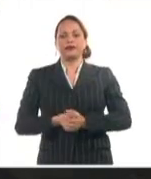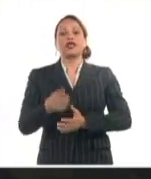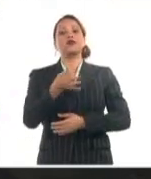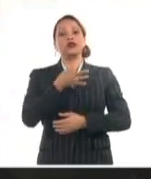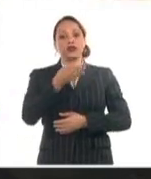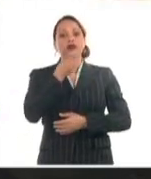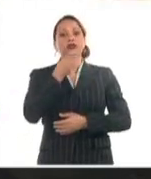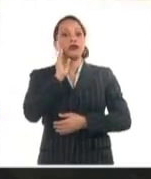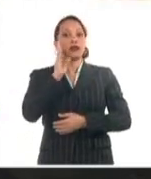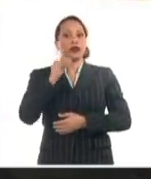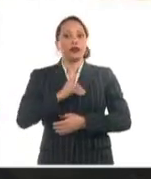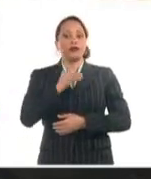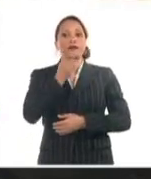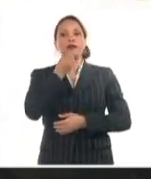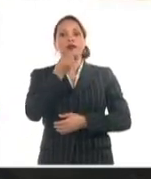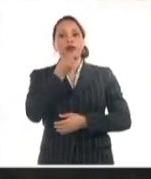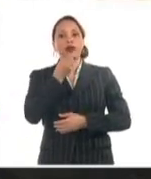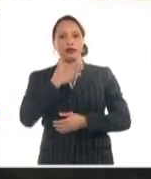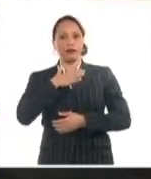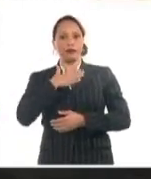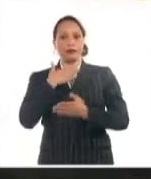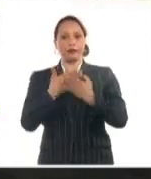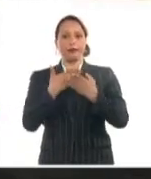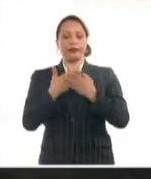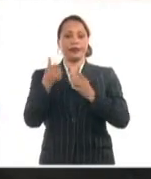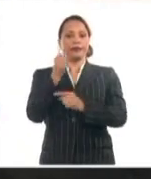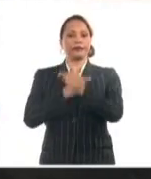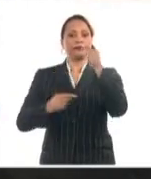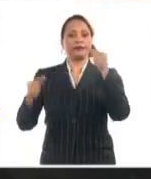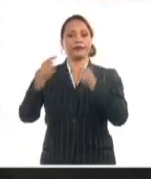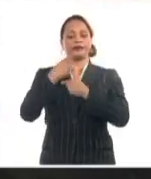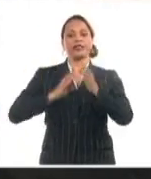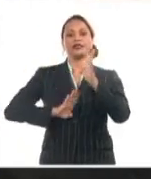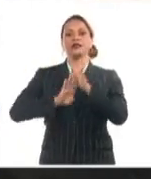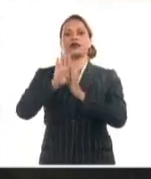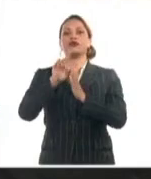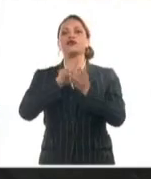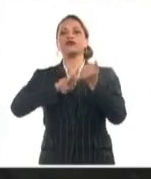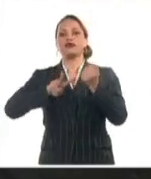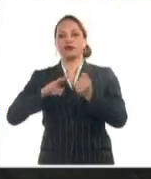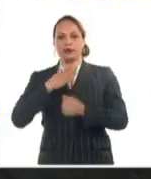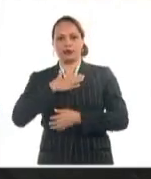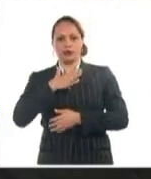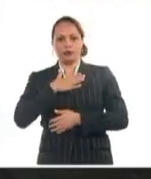puede ser el gestor fundamental del desarrollo de su territorio.